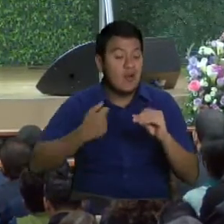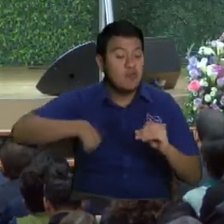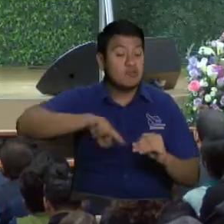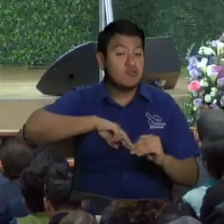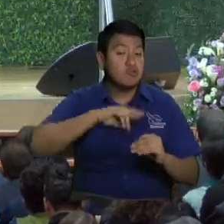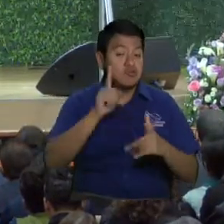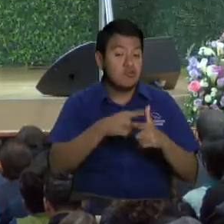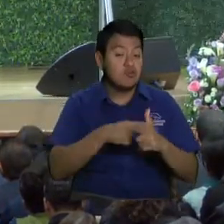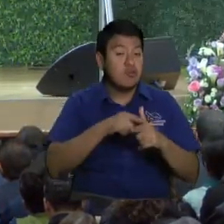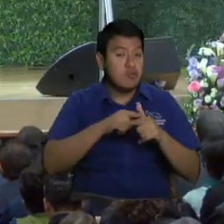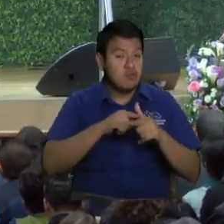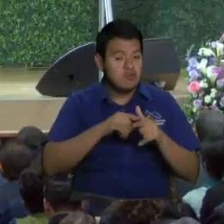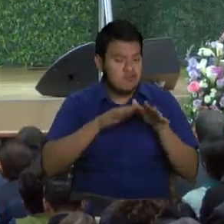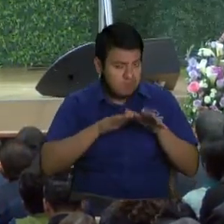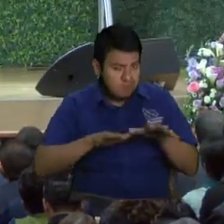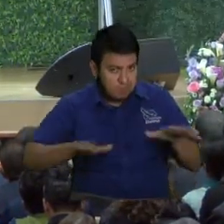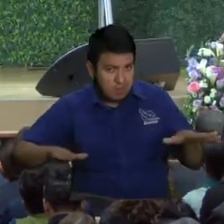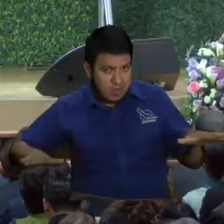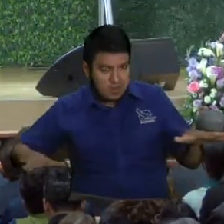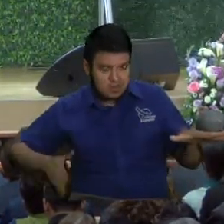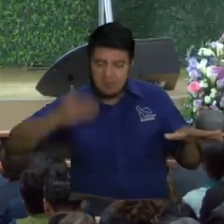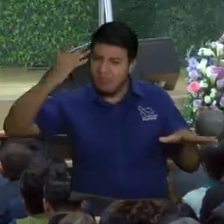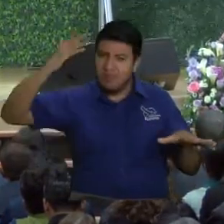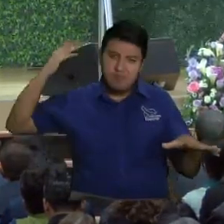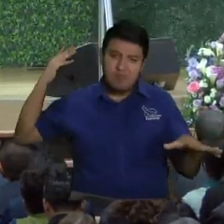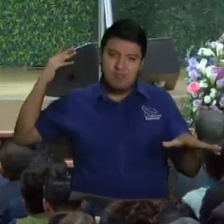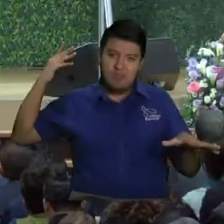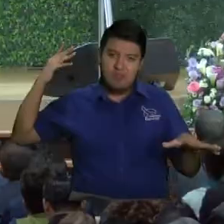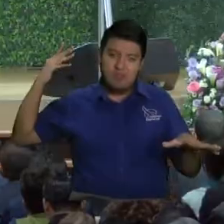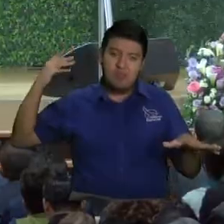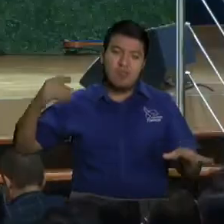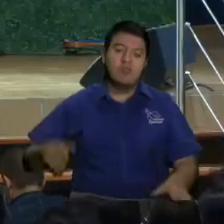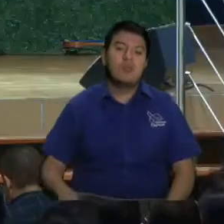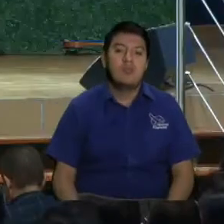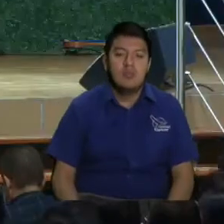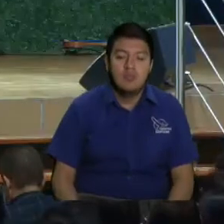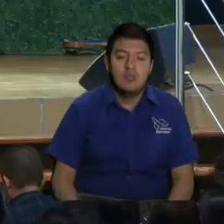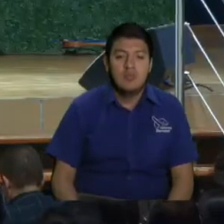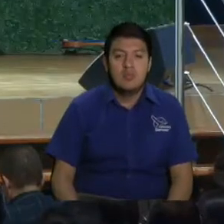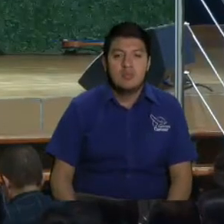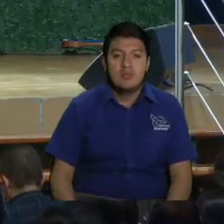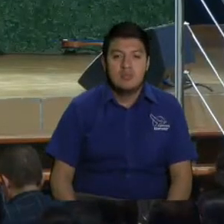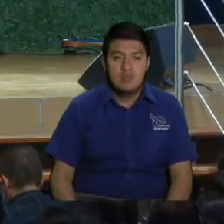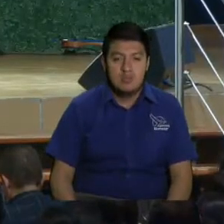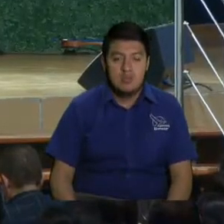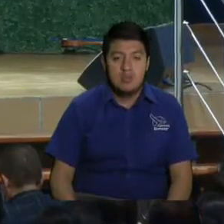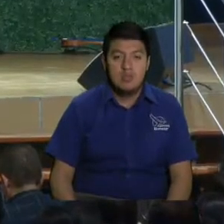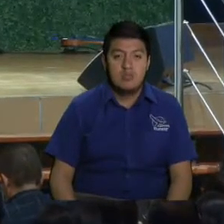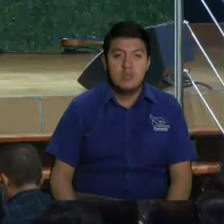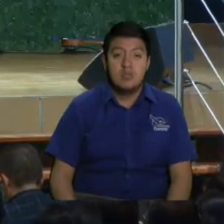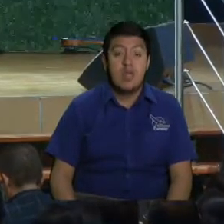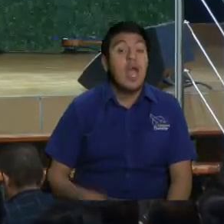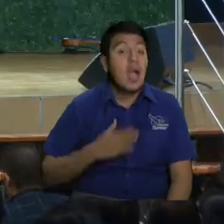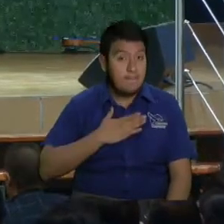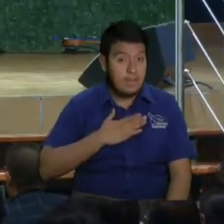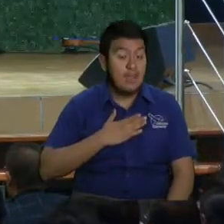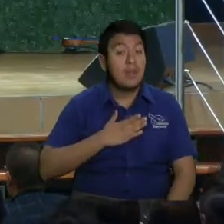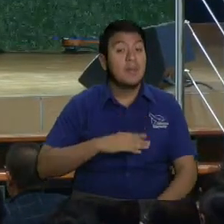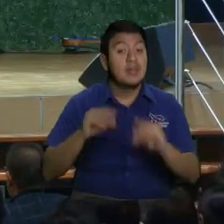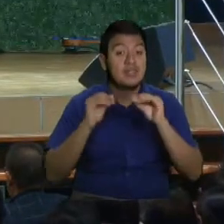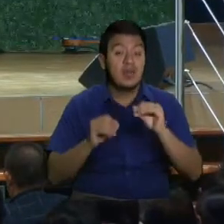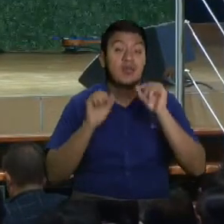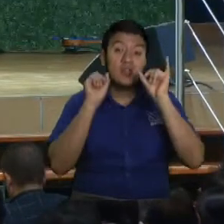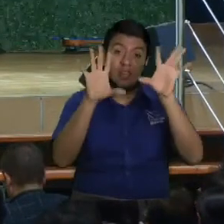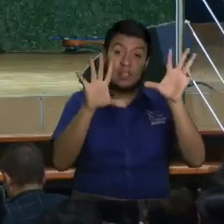Bueno, estoy mal, ¿verdad? Yo estudié en un colegio religioso y eso me enseñaron, ¿verdad? Me enseñaron los 10 mandamientos. No me